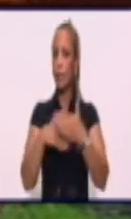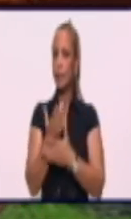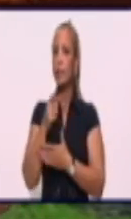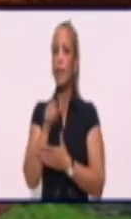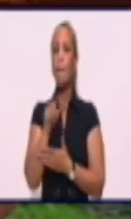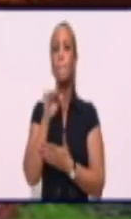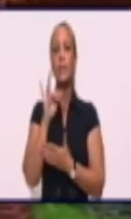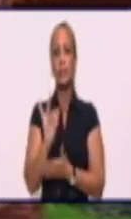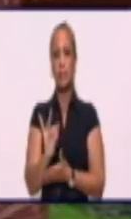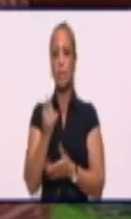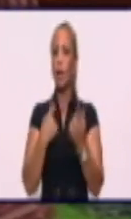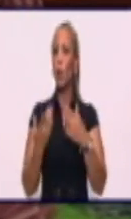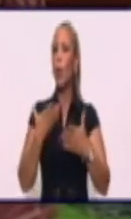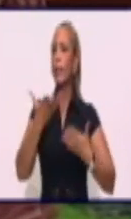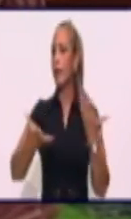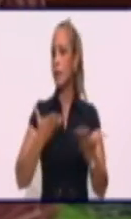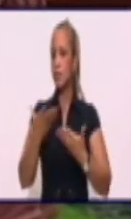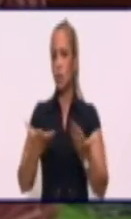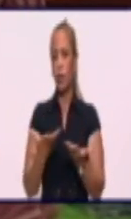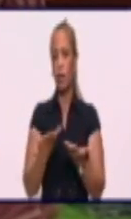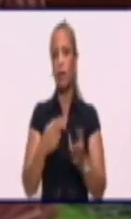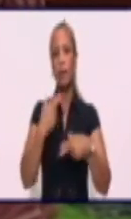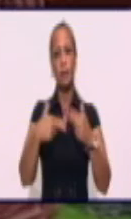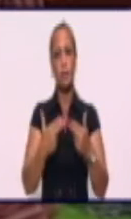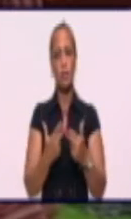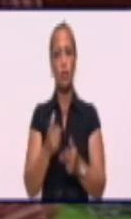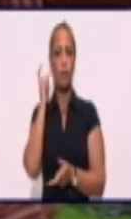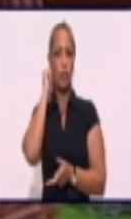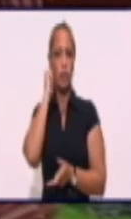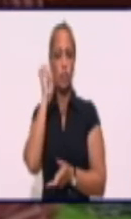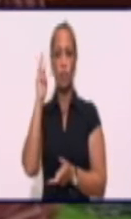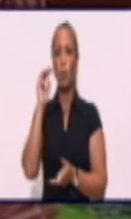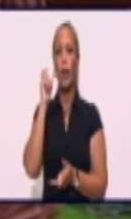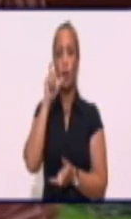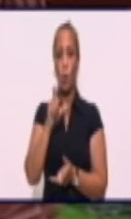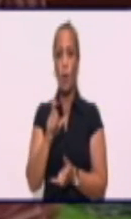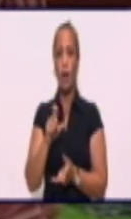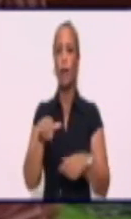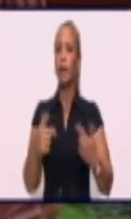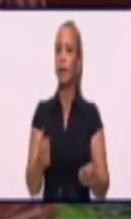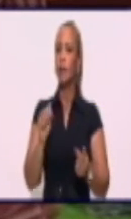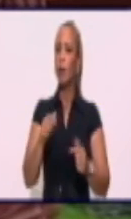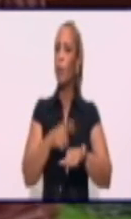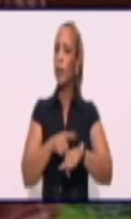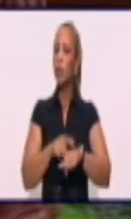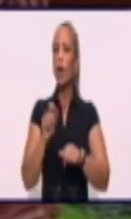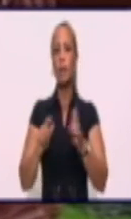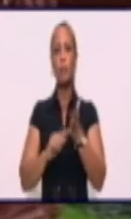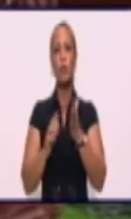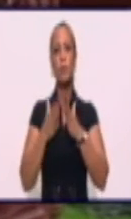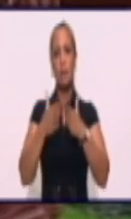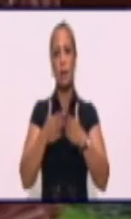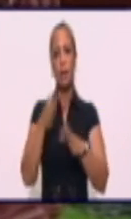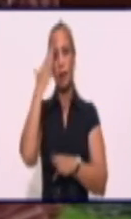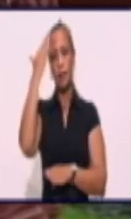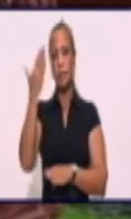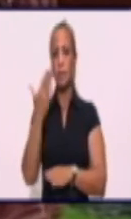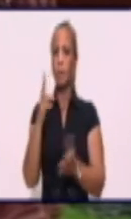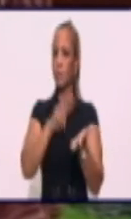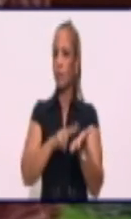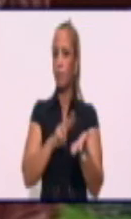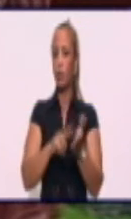Son algunas de las acciones que desarrolla la Federación de Mujeres Cubanas en este momento aquí en Granma. Quiero agradecer a Aide Zamora, miembro